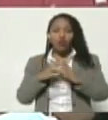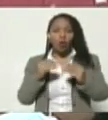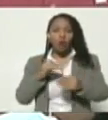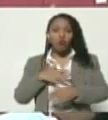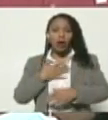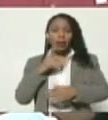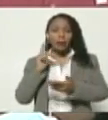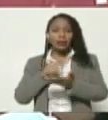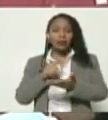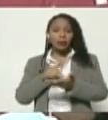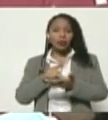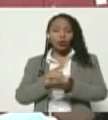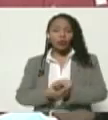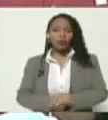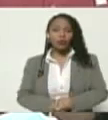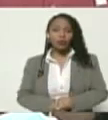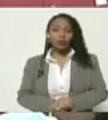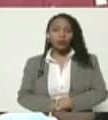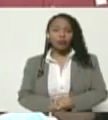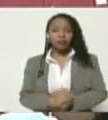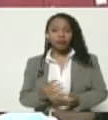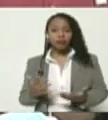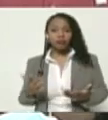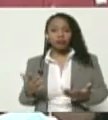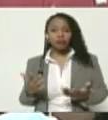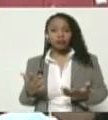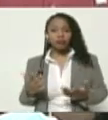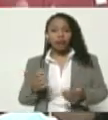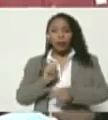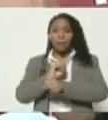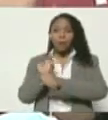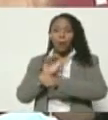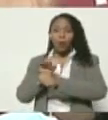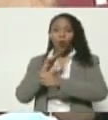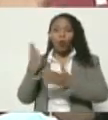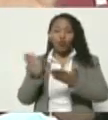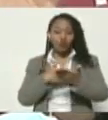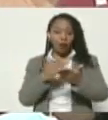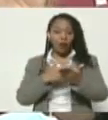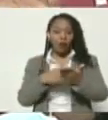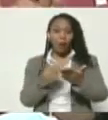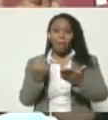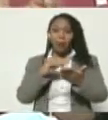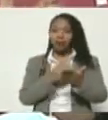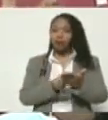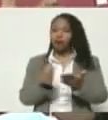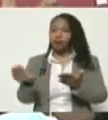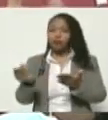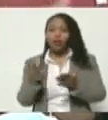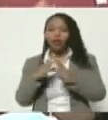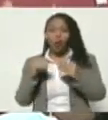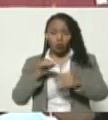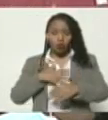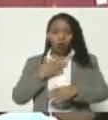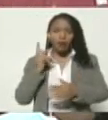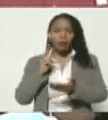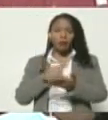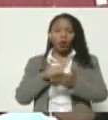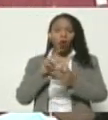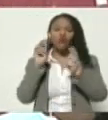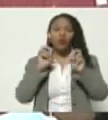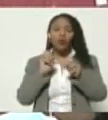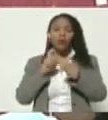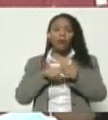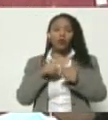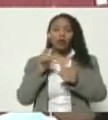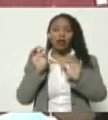participar, y enviamos un cuaderno adicional y todos pueden participar. Todos los nuevos inscritos, sin